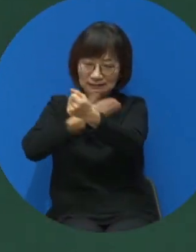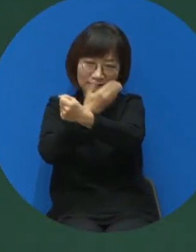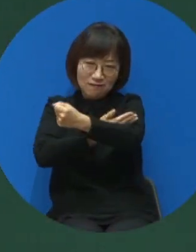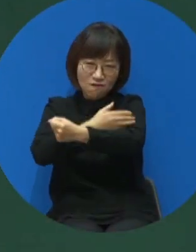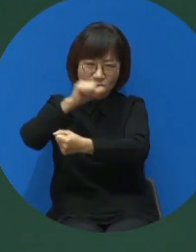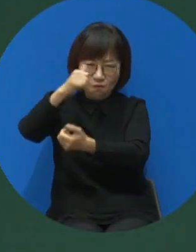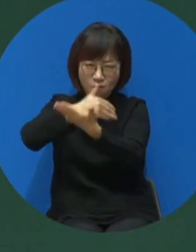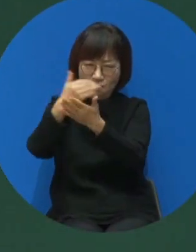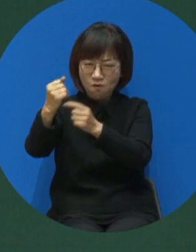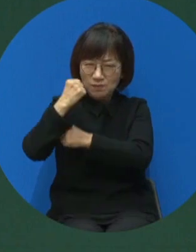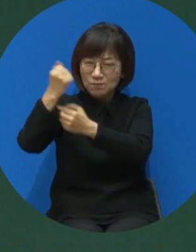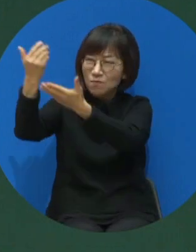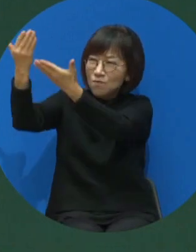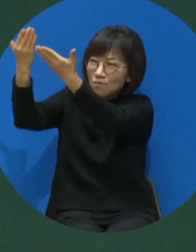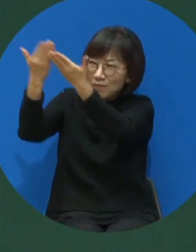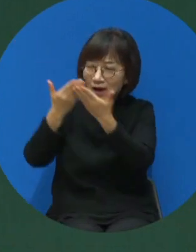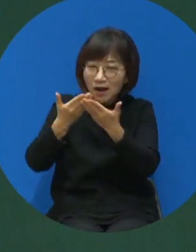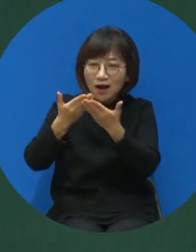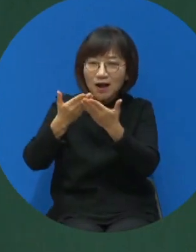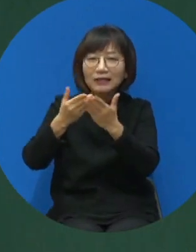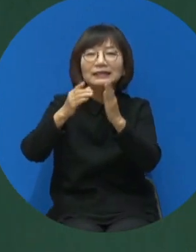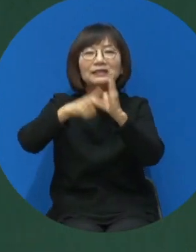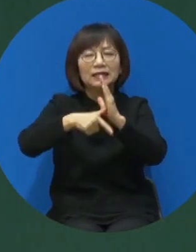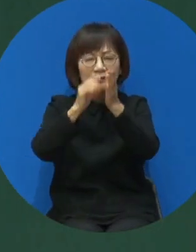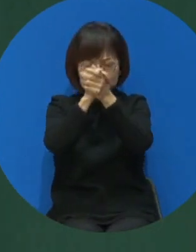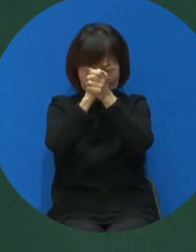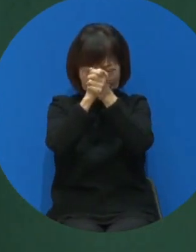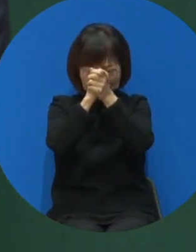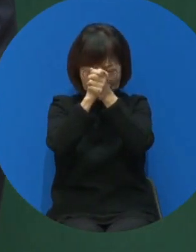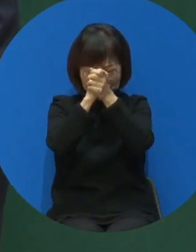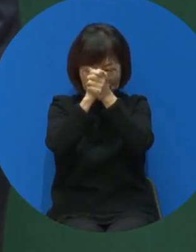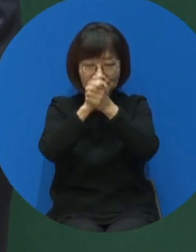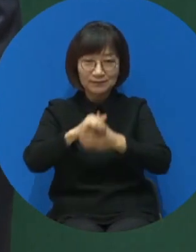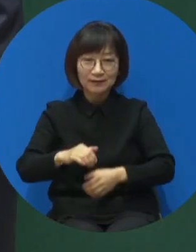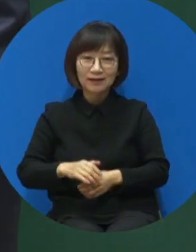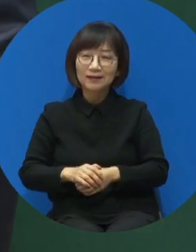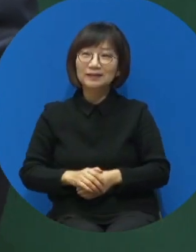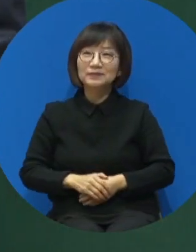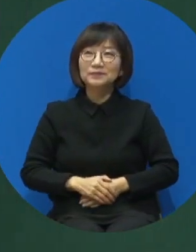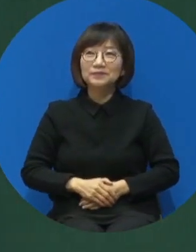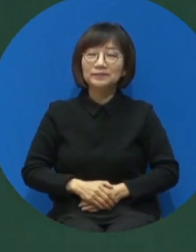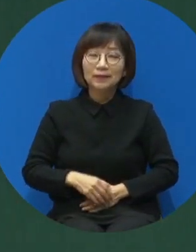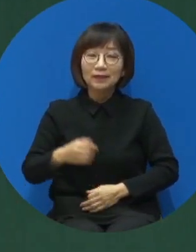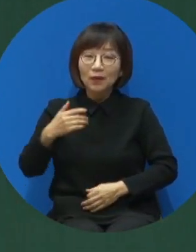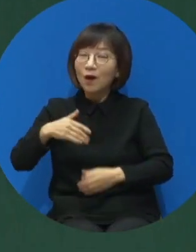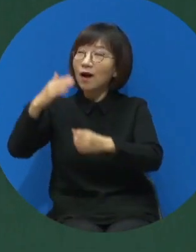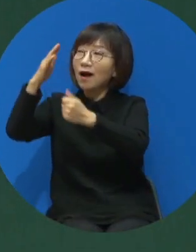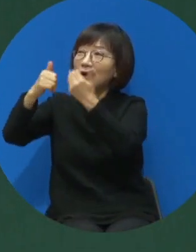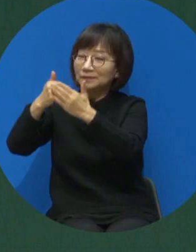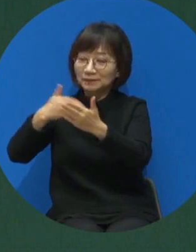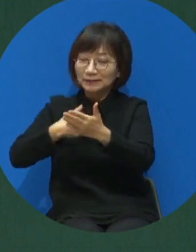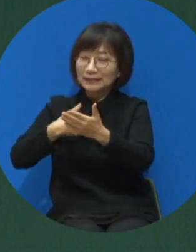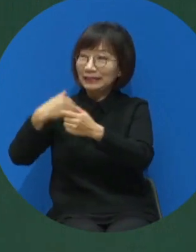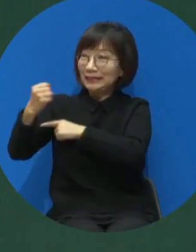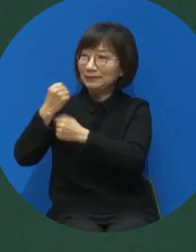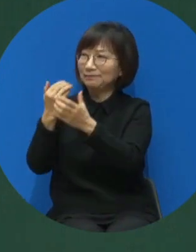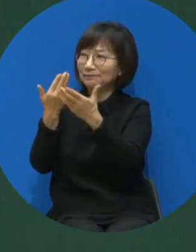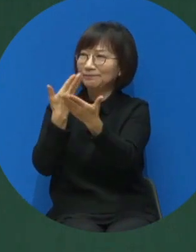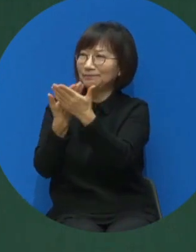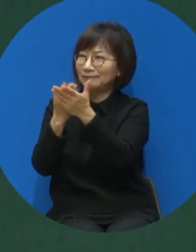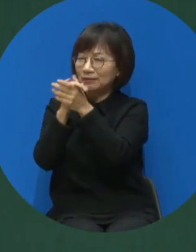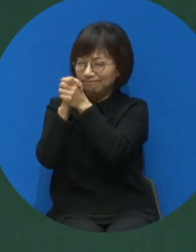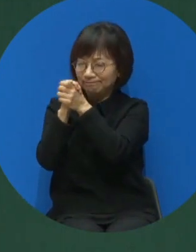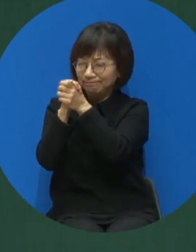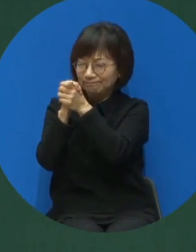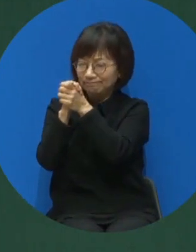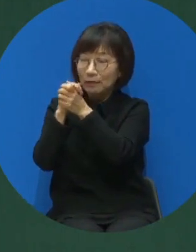oración que yo yo es grandioso verdad y delegue y maduro juego y transmisión del dengue y donde está que